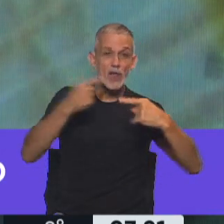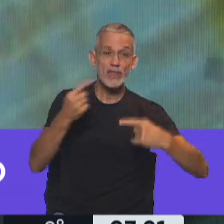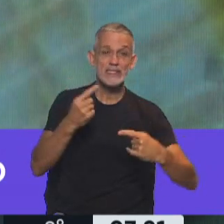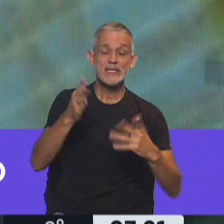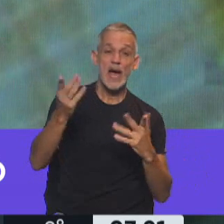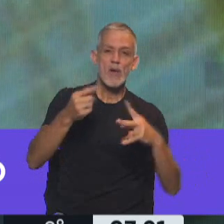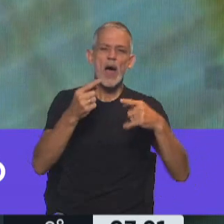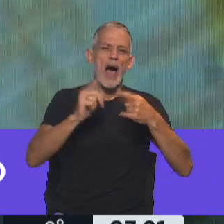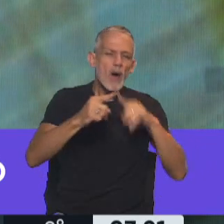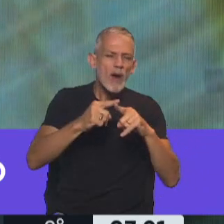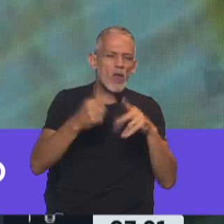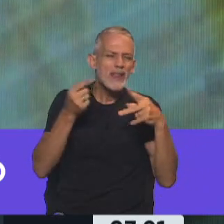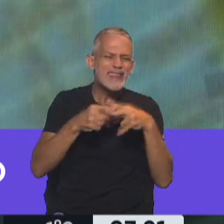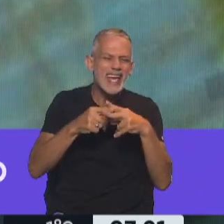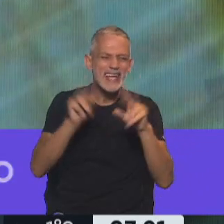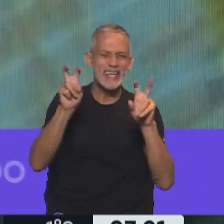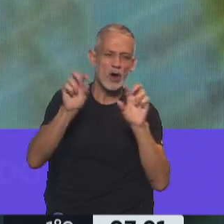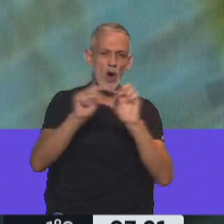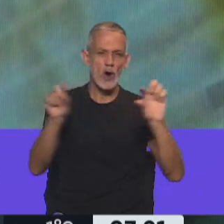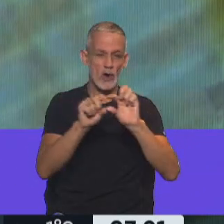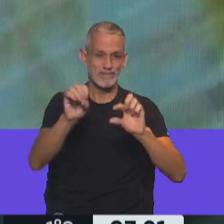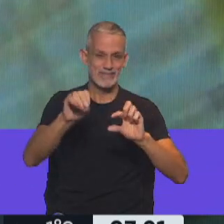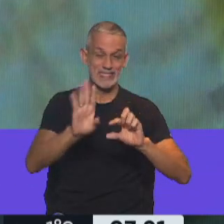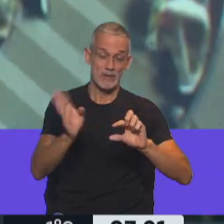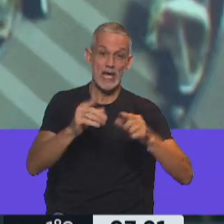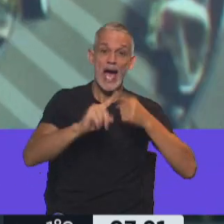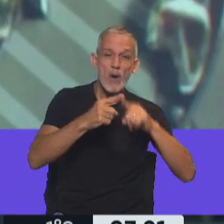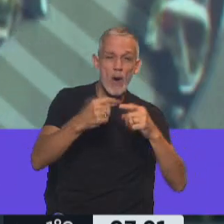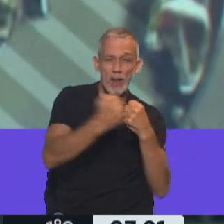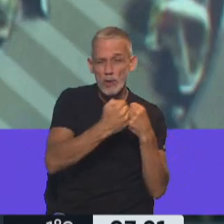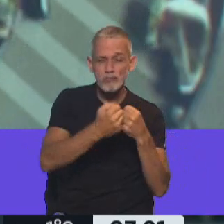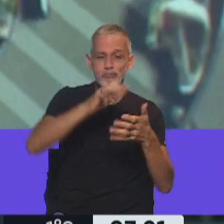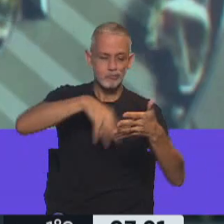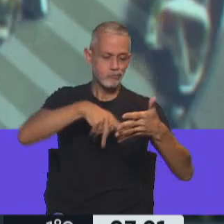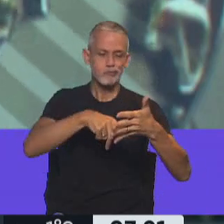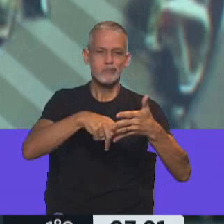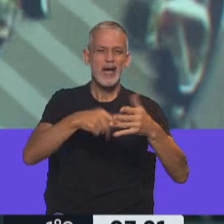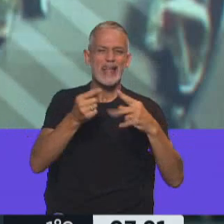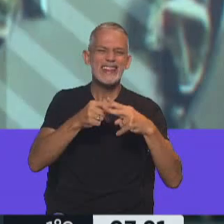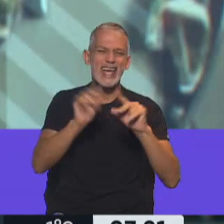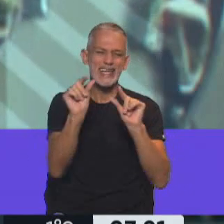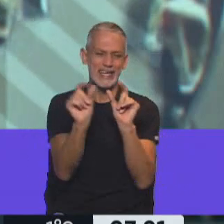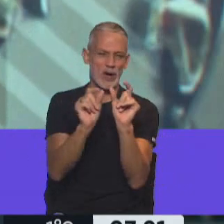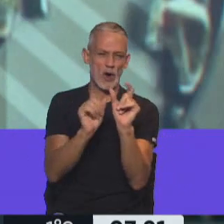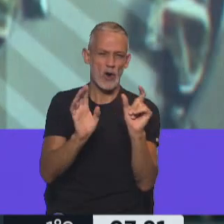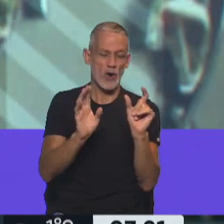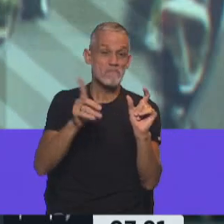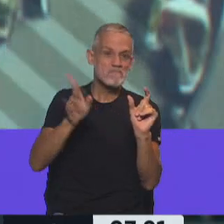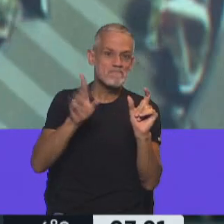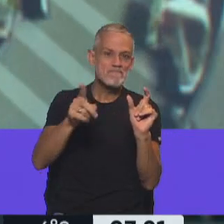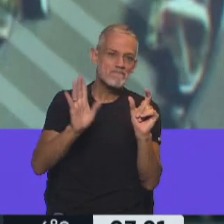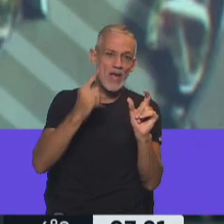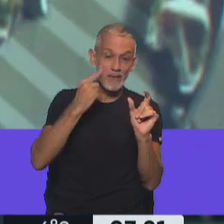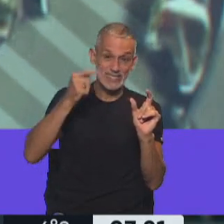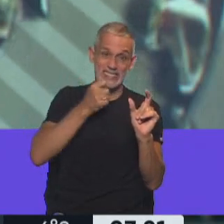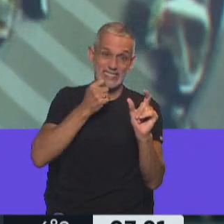acuerdo técnico. ¿Es esto? Claro, así es el acuerdo técnico y si se da esto efectivamente en el